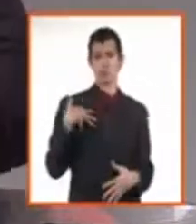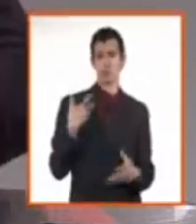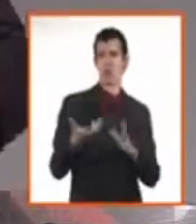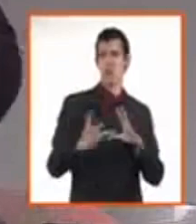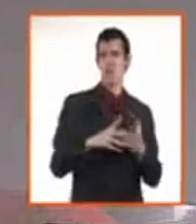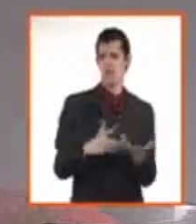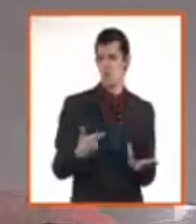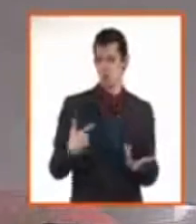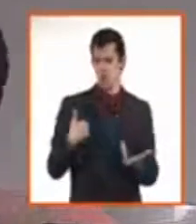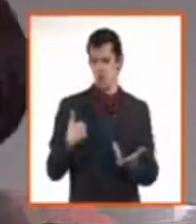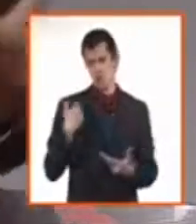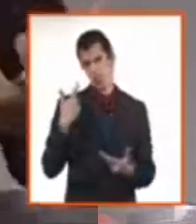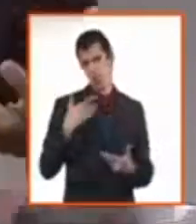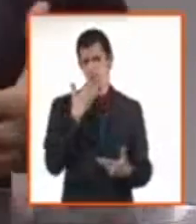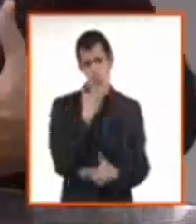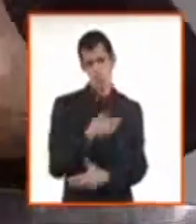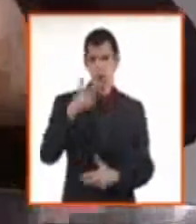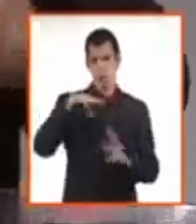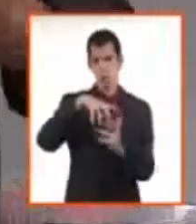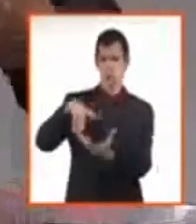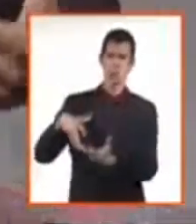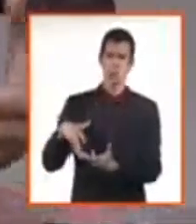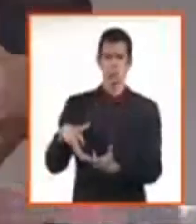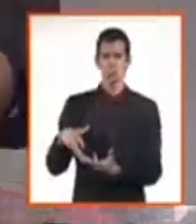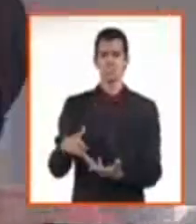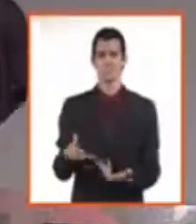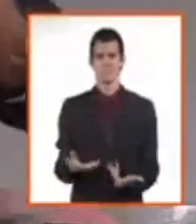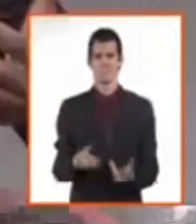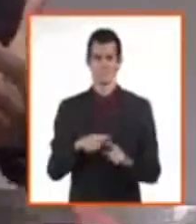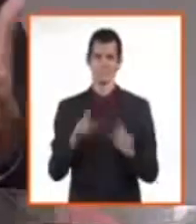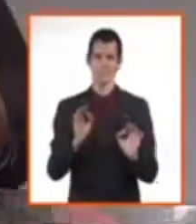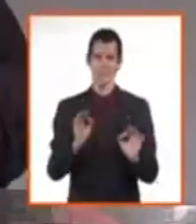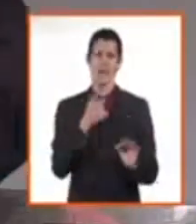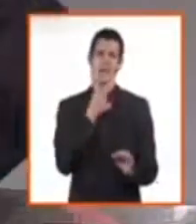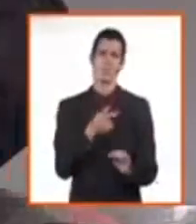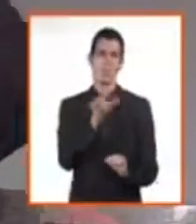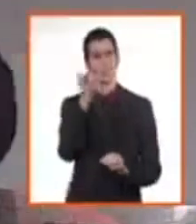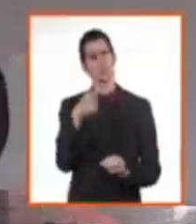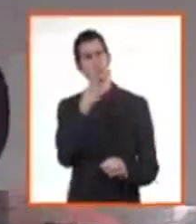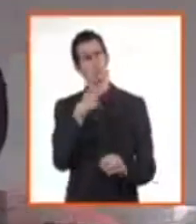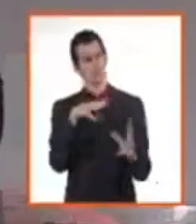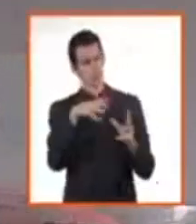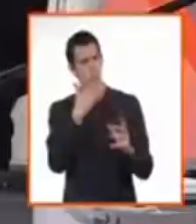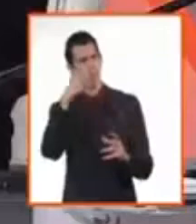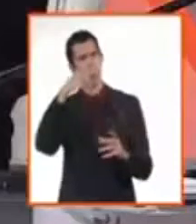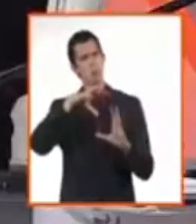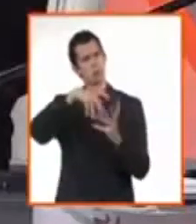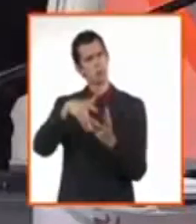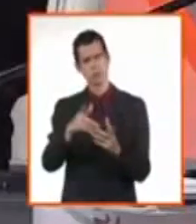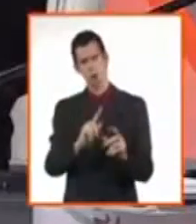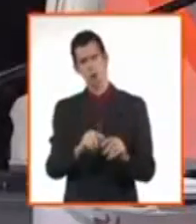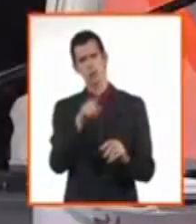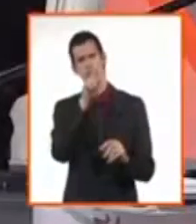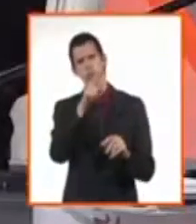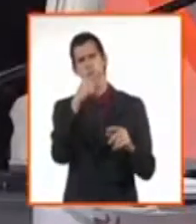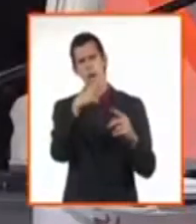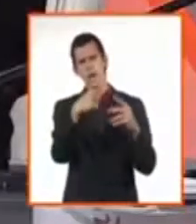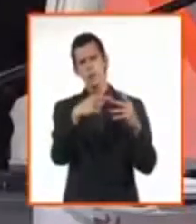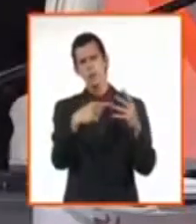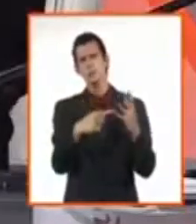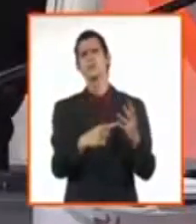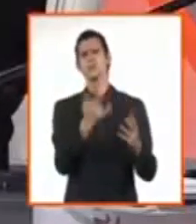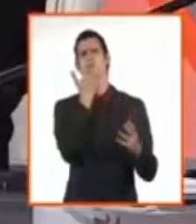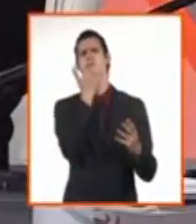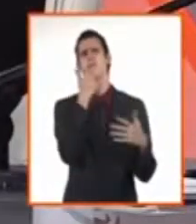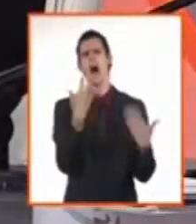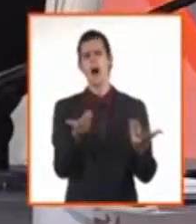robado vamos a decir el tema mostrando una cara de rechazo y con los cambios que hay que mencionar oliver con